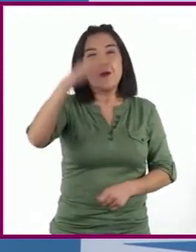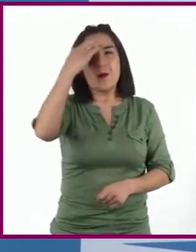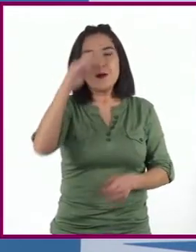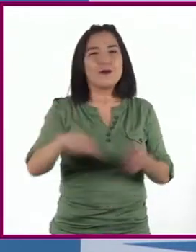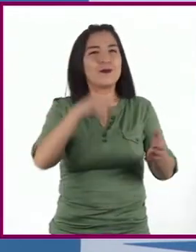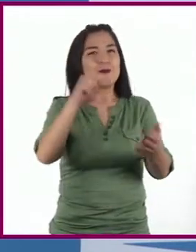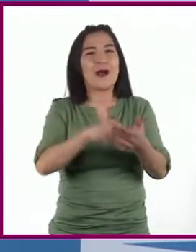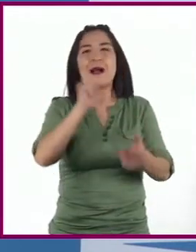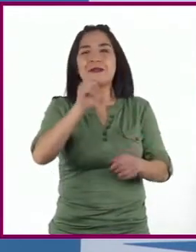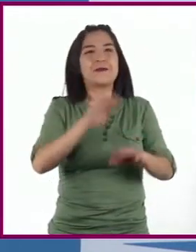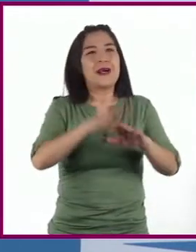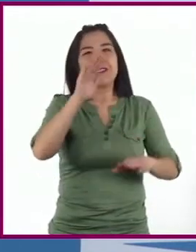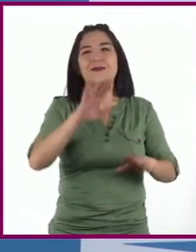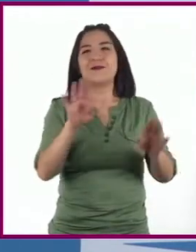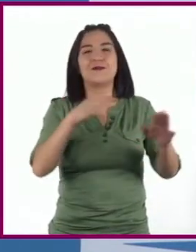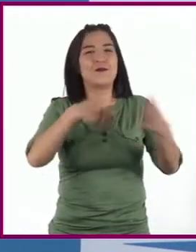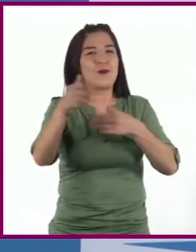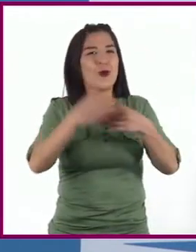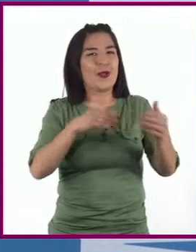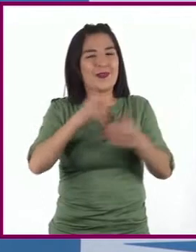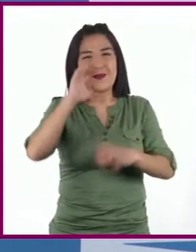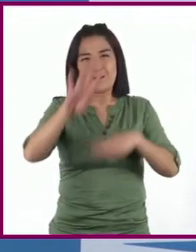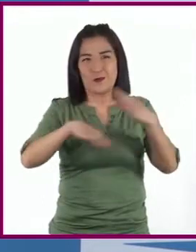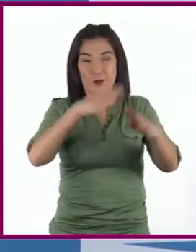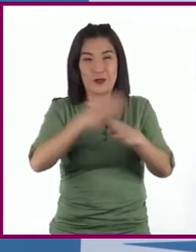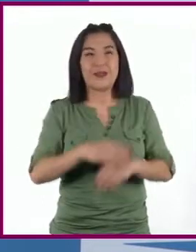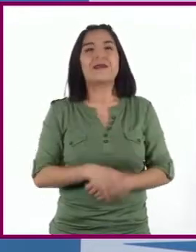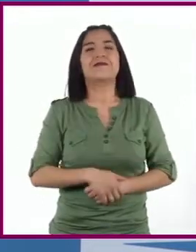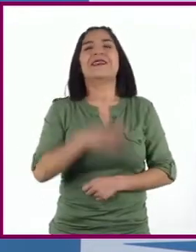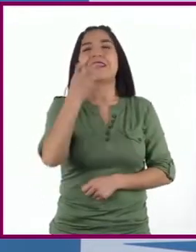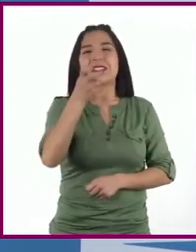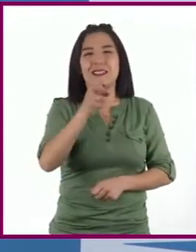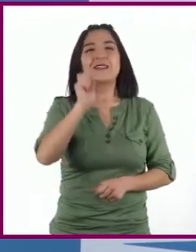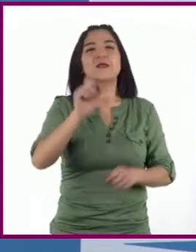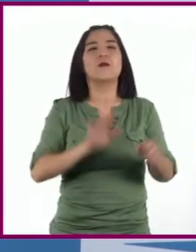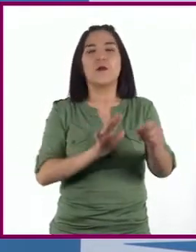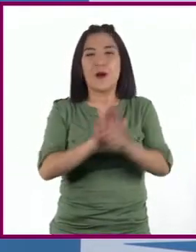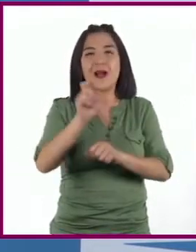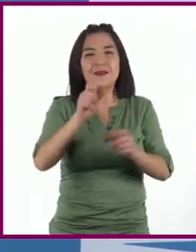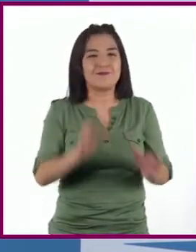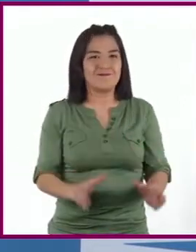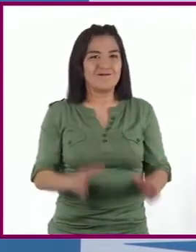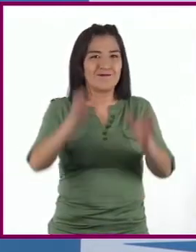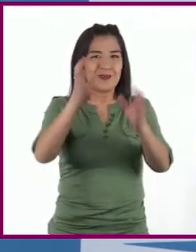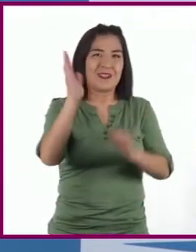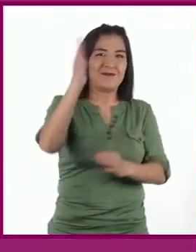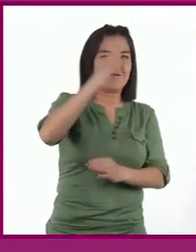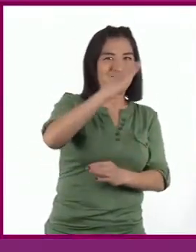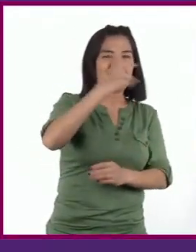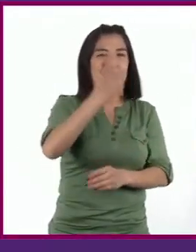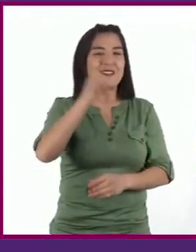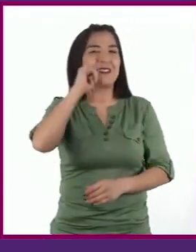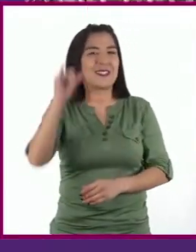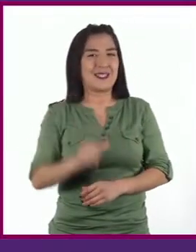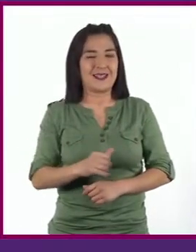mundo moderno. Exactamente, estamos hablando de la Torre Inclinada de Pisa.